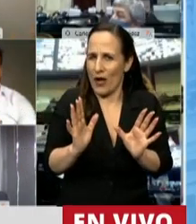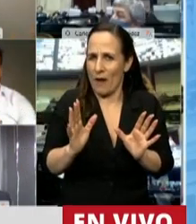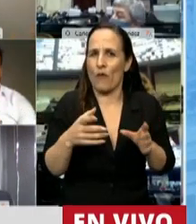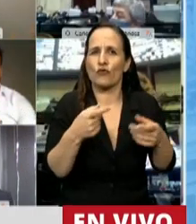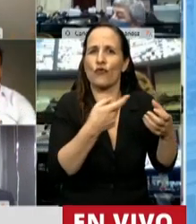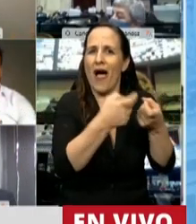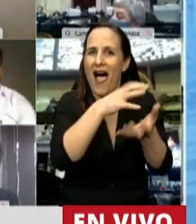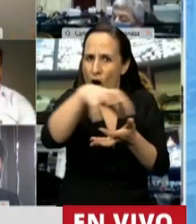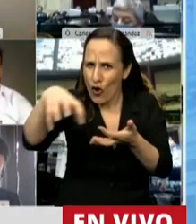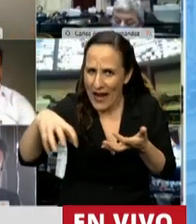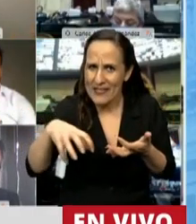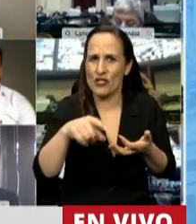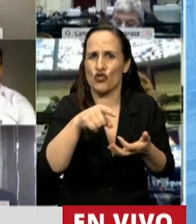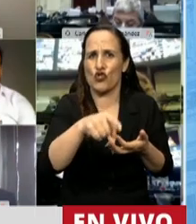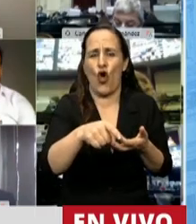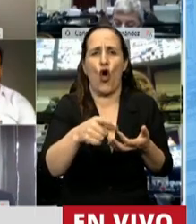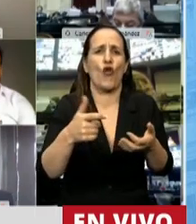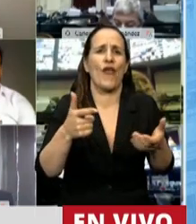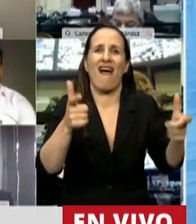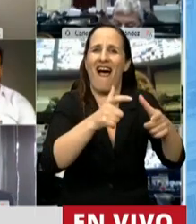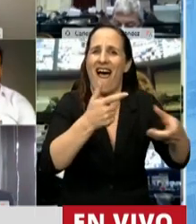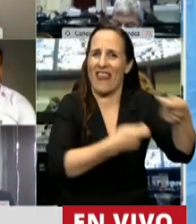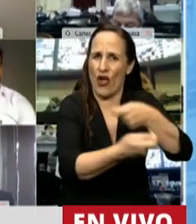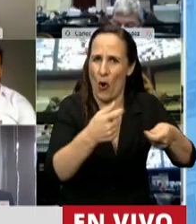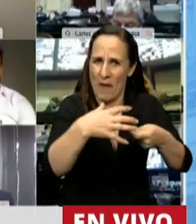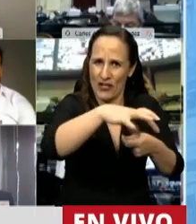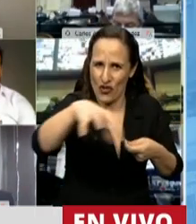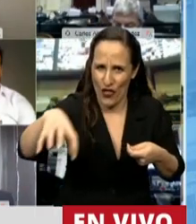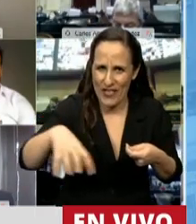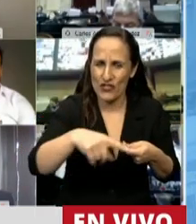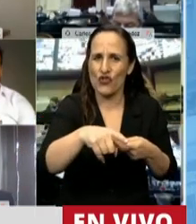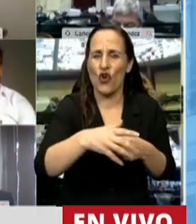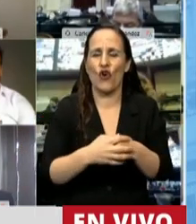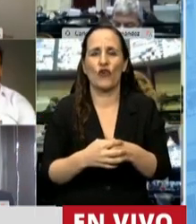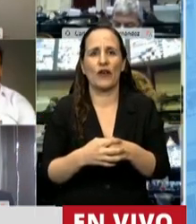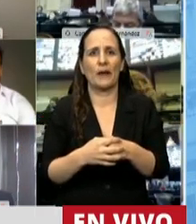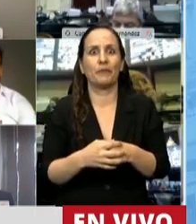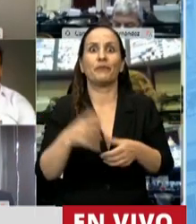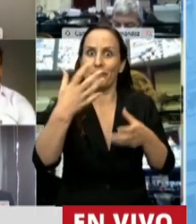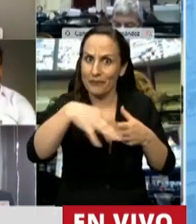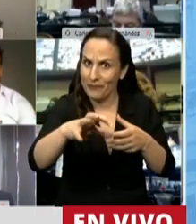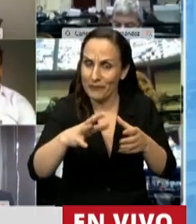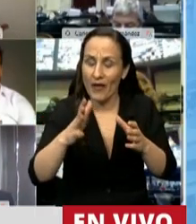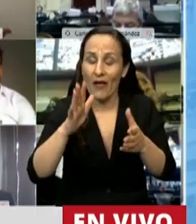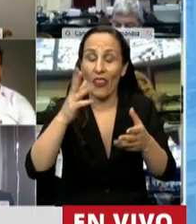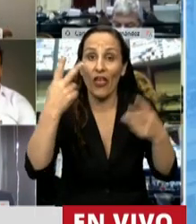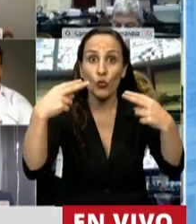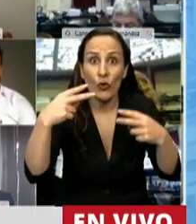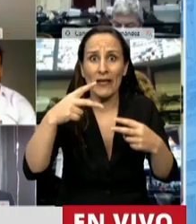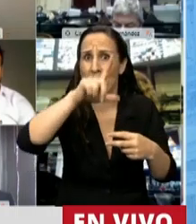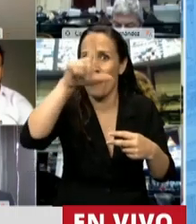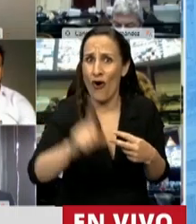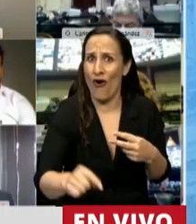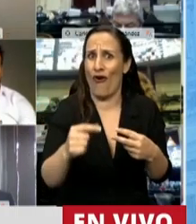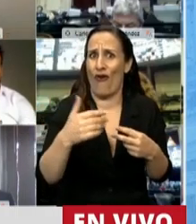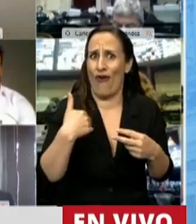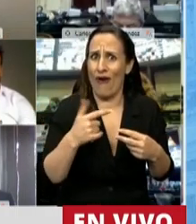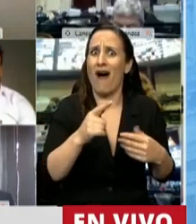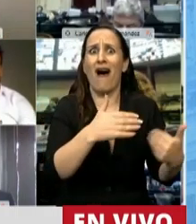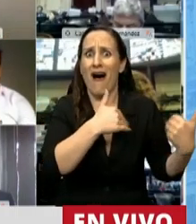a todas las cámaras de comercio de la zona a las cámaras de turismo de todo el país que se están pronunciando